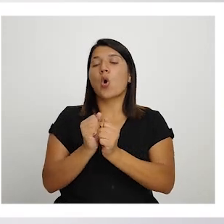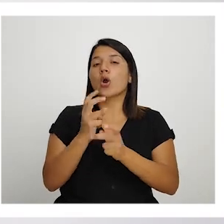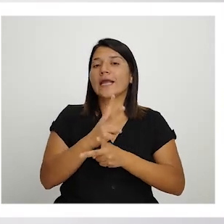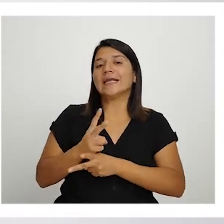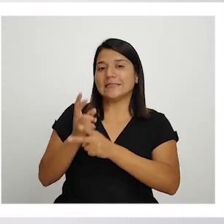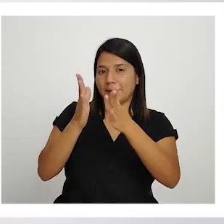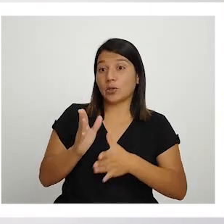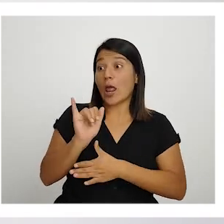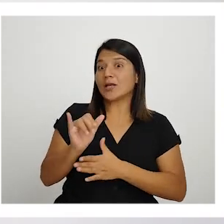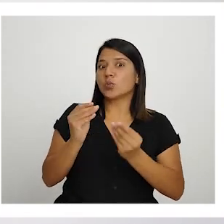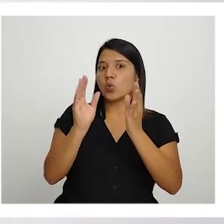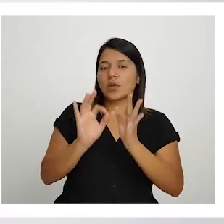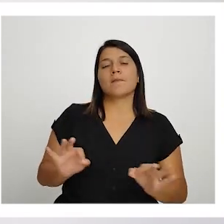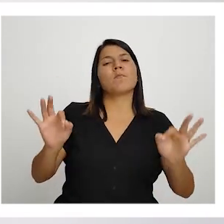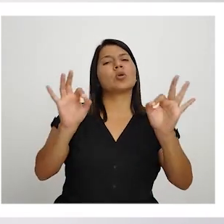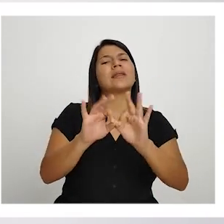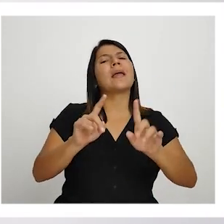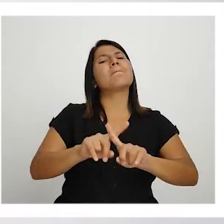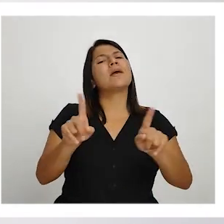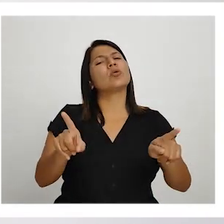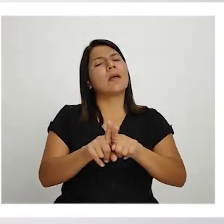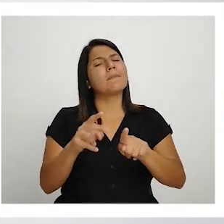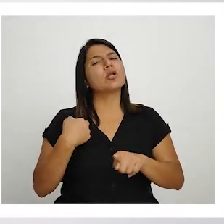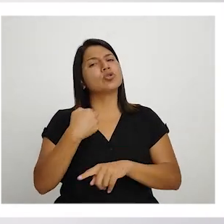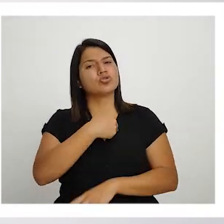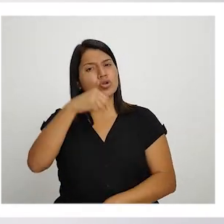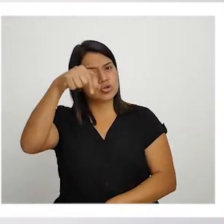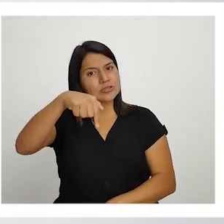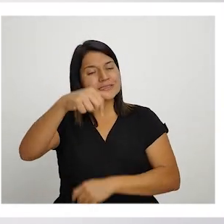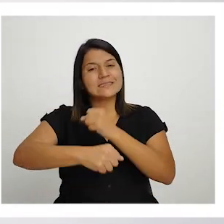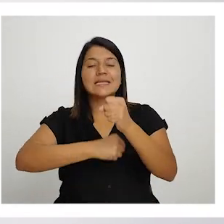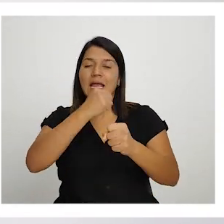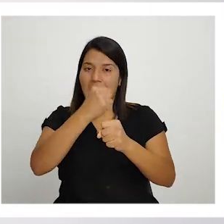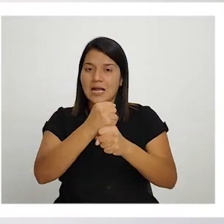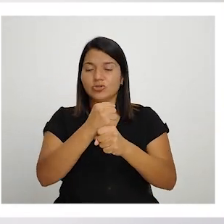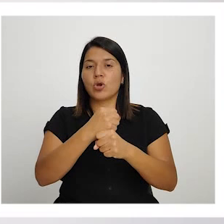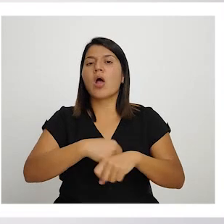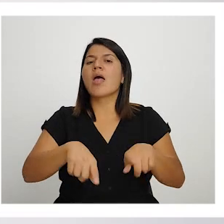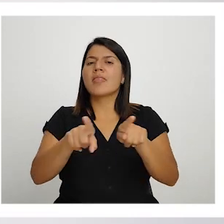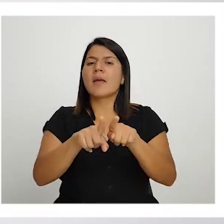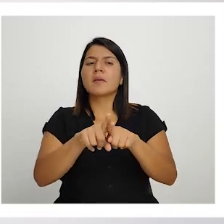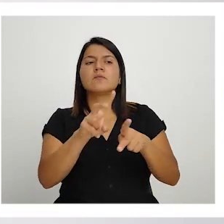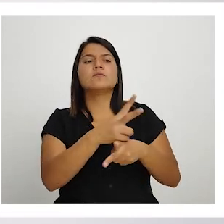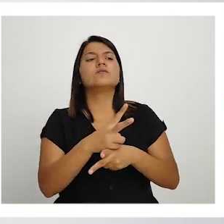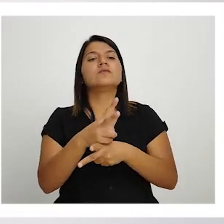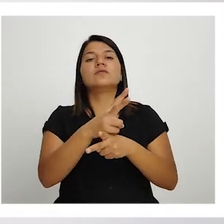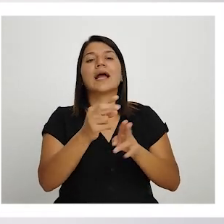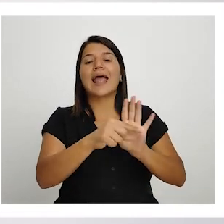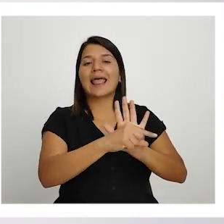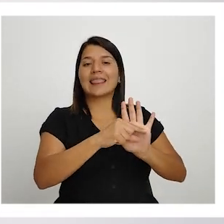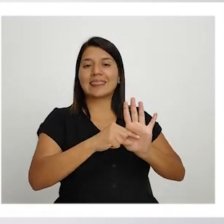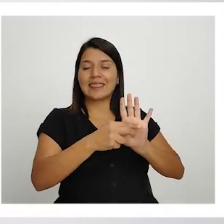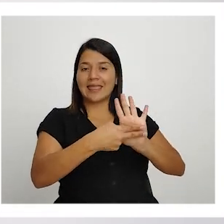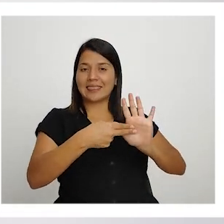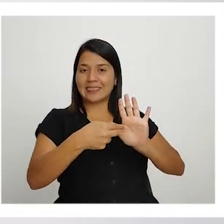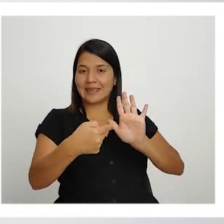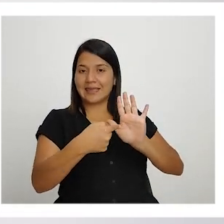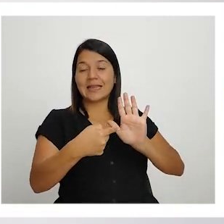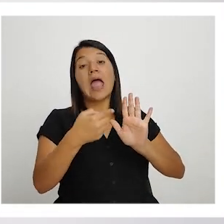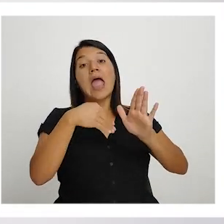eso fue muy importante. Pero además nosotros este año velamos también por el etiquetado en productos